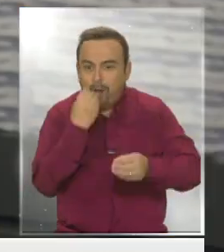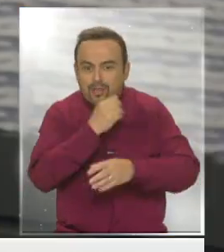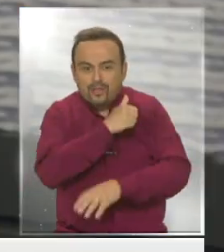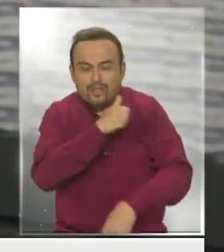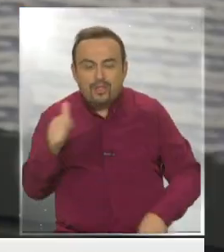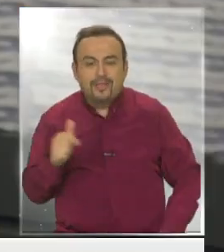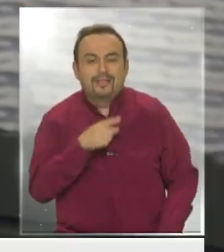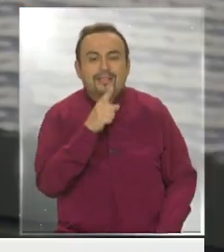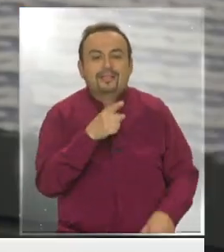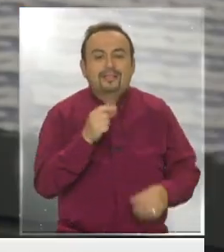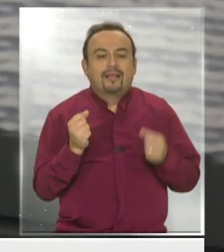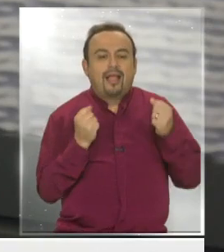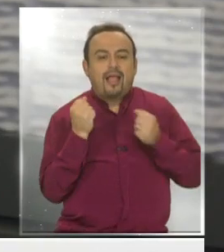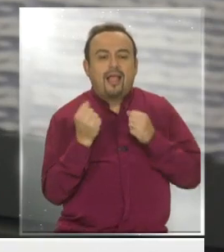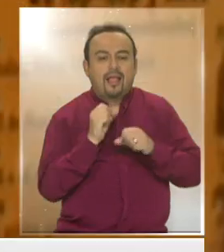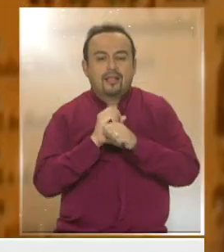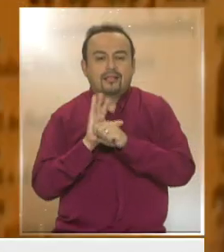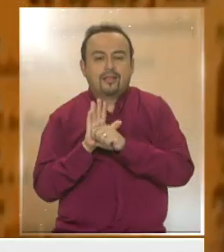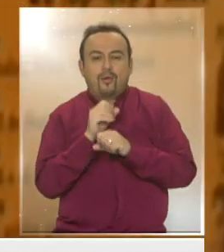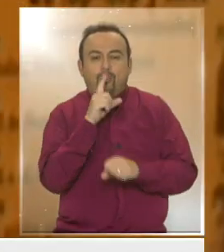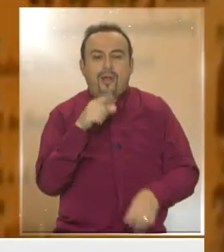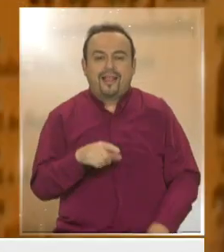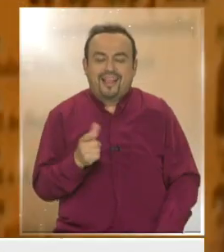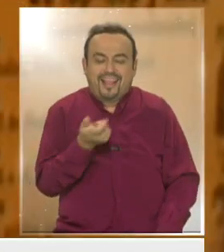comido. ¿Qué ritmo baila el coronavirus?